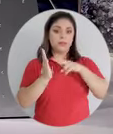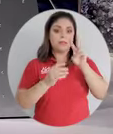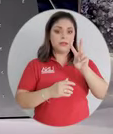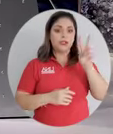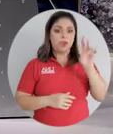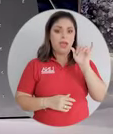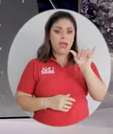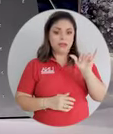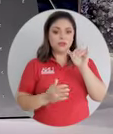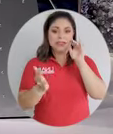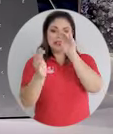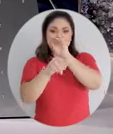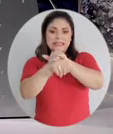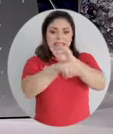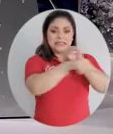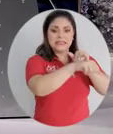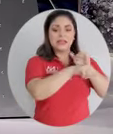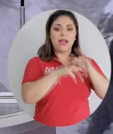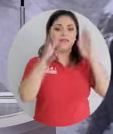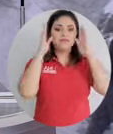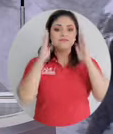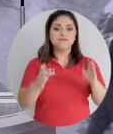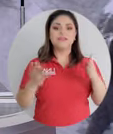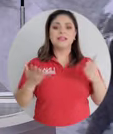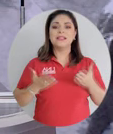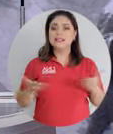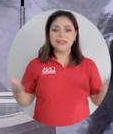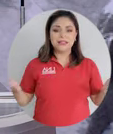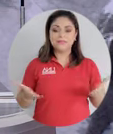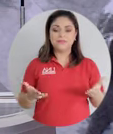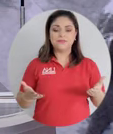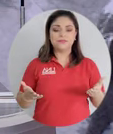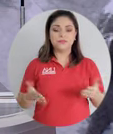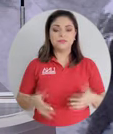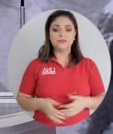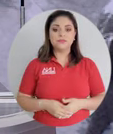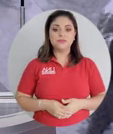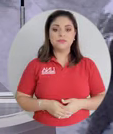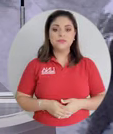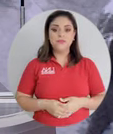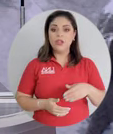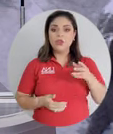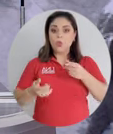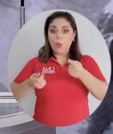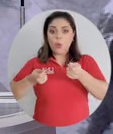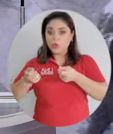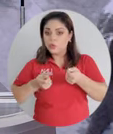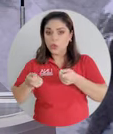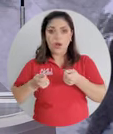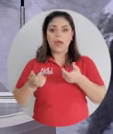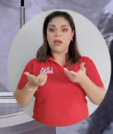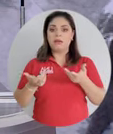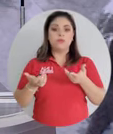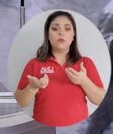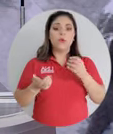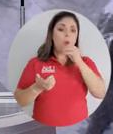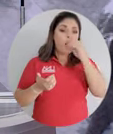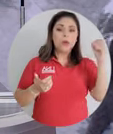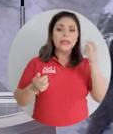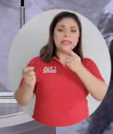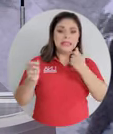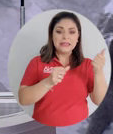fuerte llamado de atención en el sentido de que en lugar de controlarla o disminuirla, la